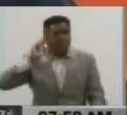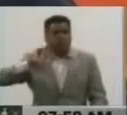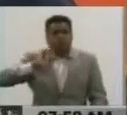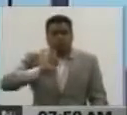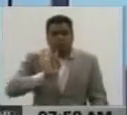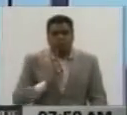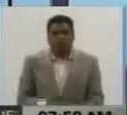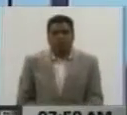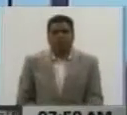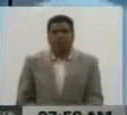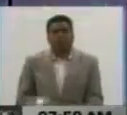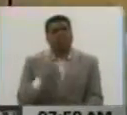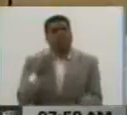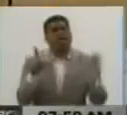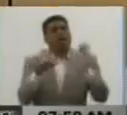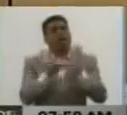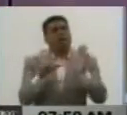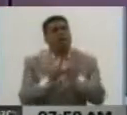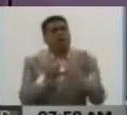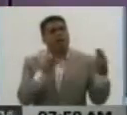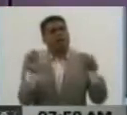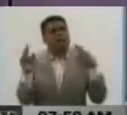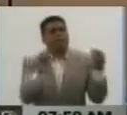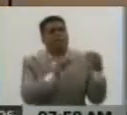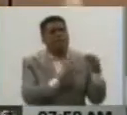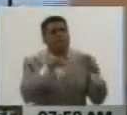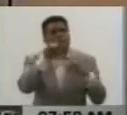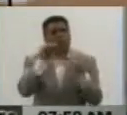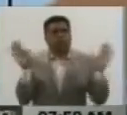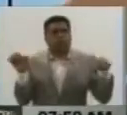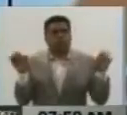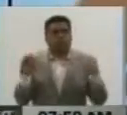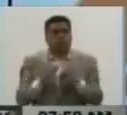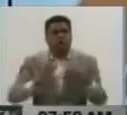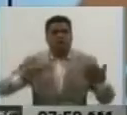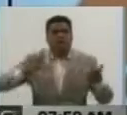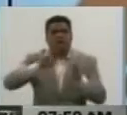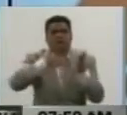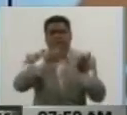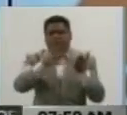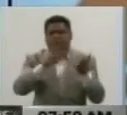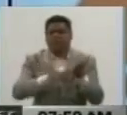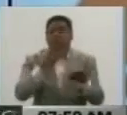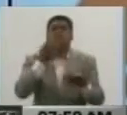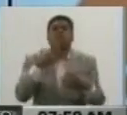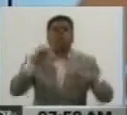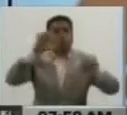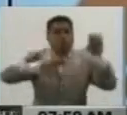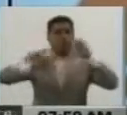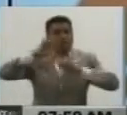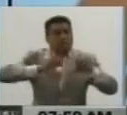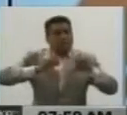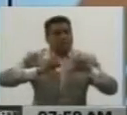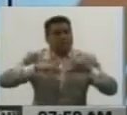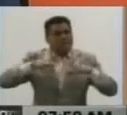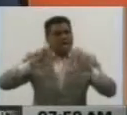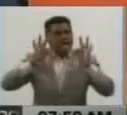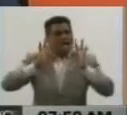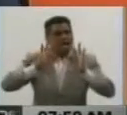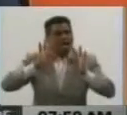Ya que está ¿no? hablando de los liceos, se ha corrido también un rumor a través de las redes sociales de la eliminación de algunas materias como química, física, matemática. ¿Es cierto